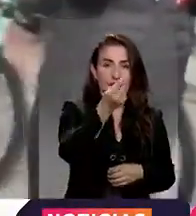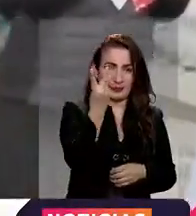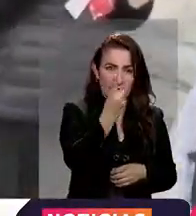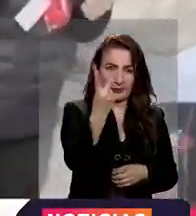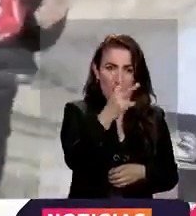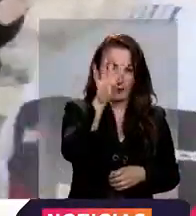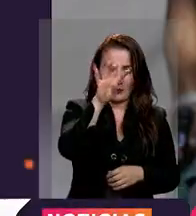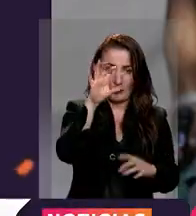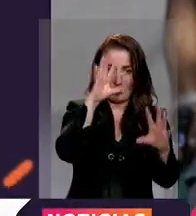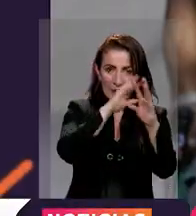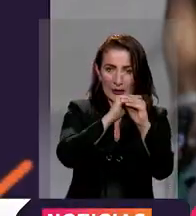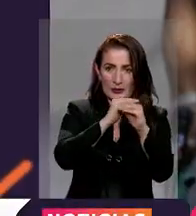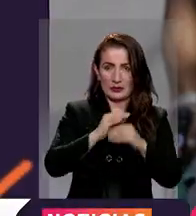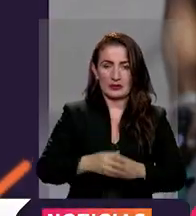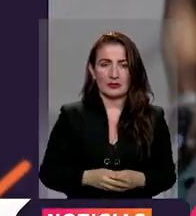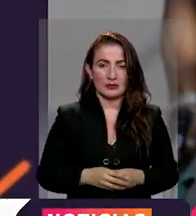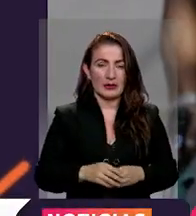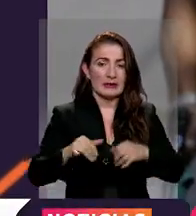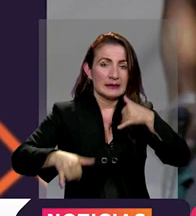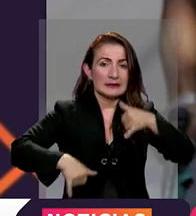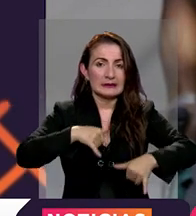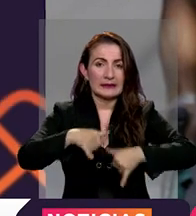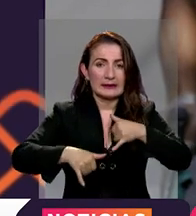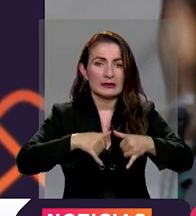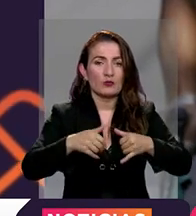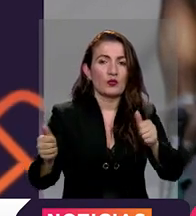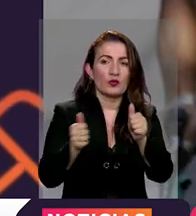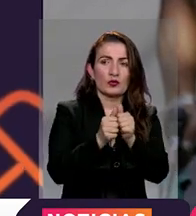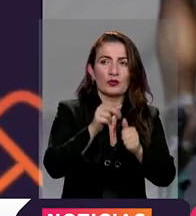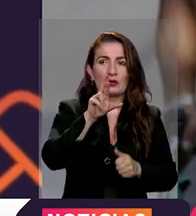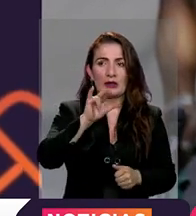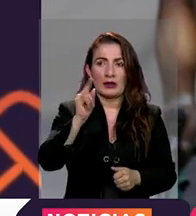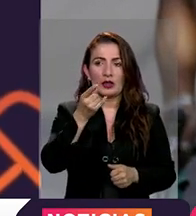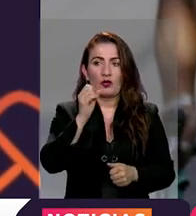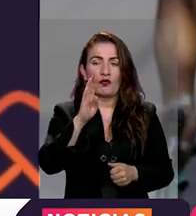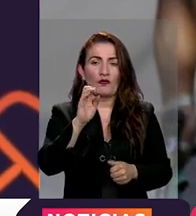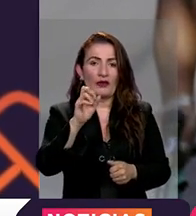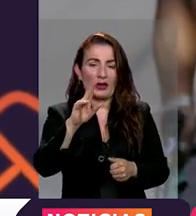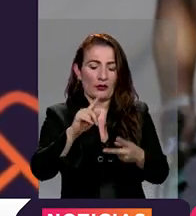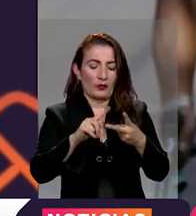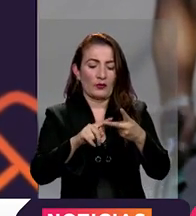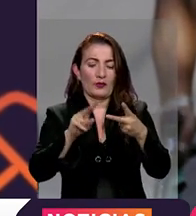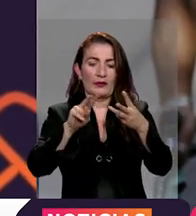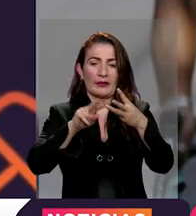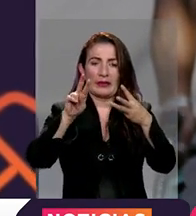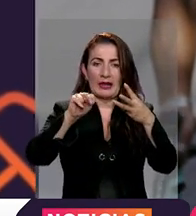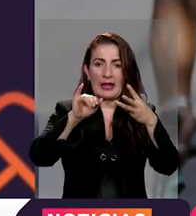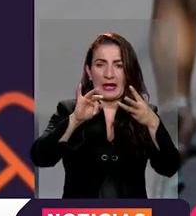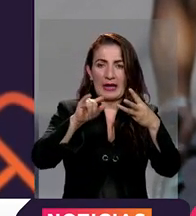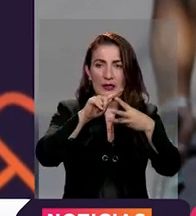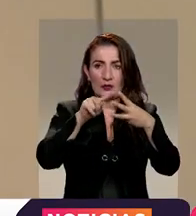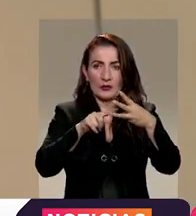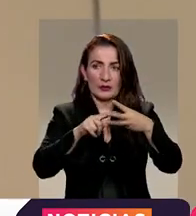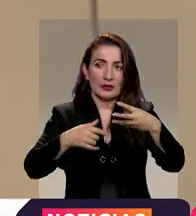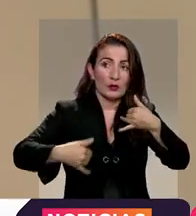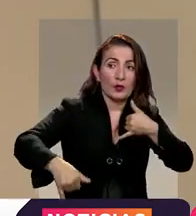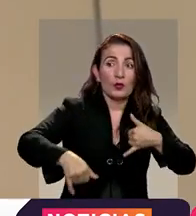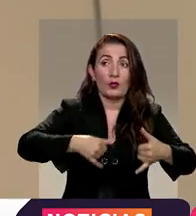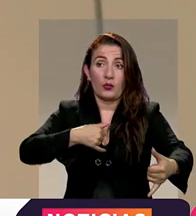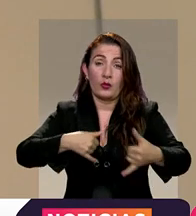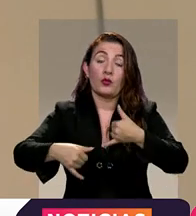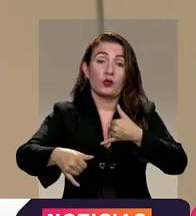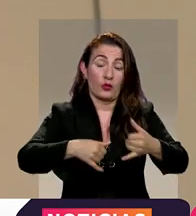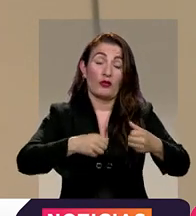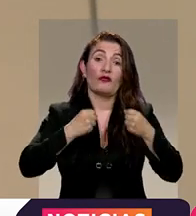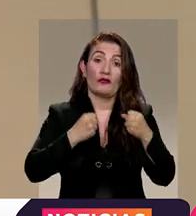9 de la noche colombiana en el ciclismo de ruta junto a Rigoberto Urán, Sergio Higuita y Nairo Quintana. Va a ser una carrera muy,